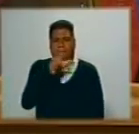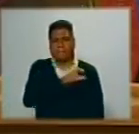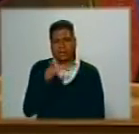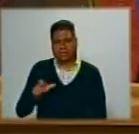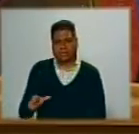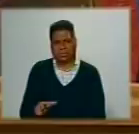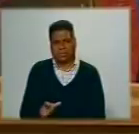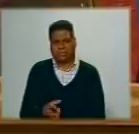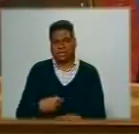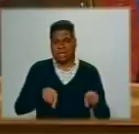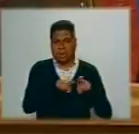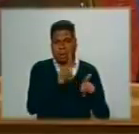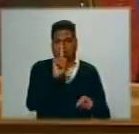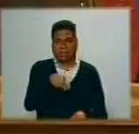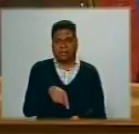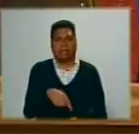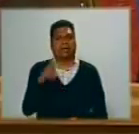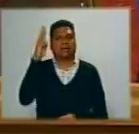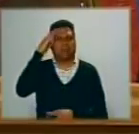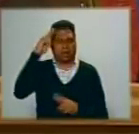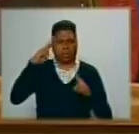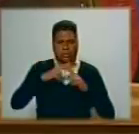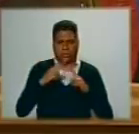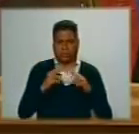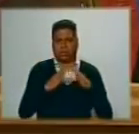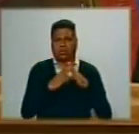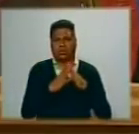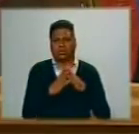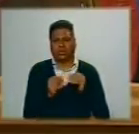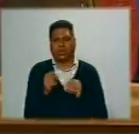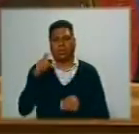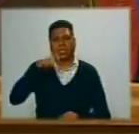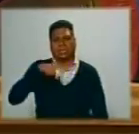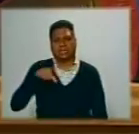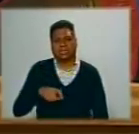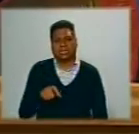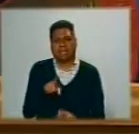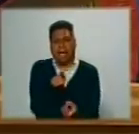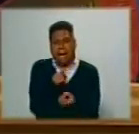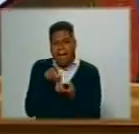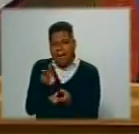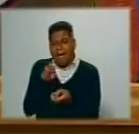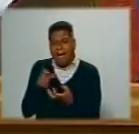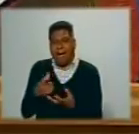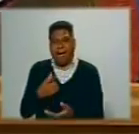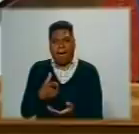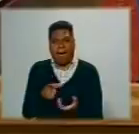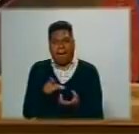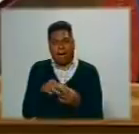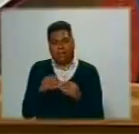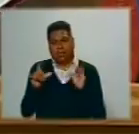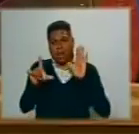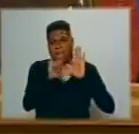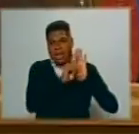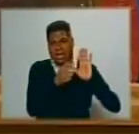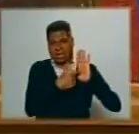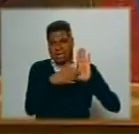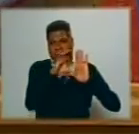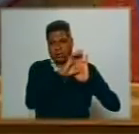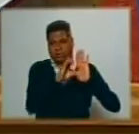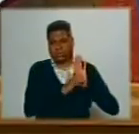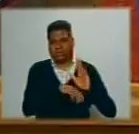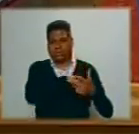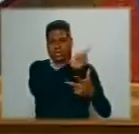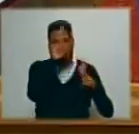así como del reconocimiento de márgenes de ganancia necesarias para el cumplimiento de esta ley constitucional.